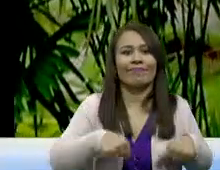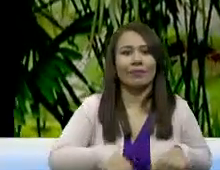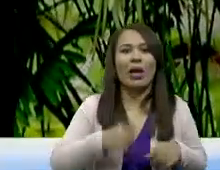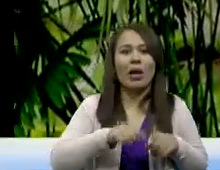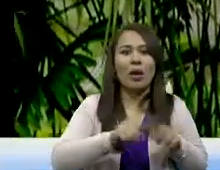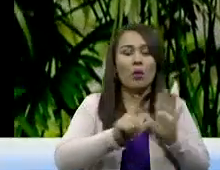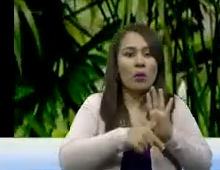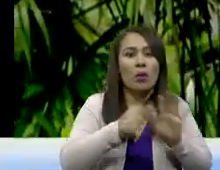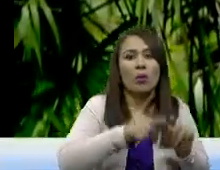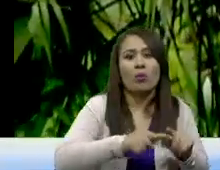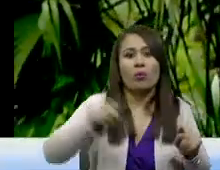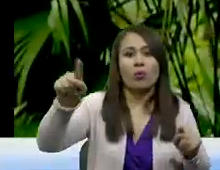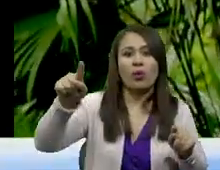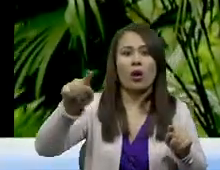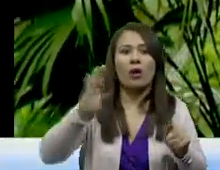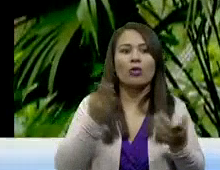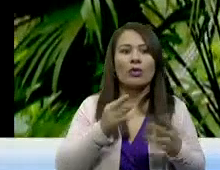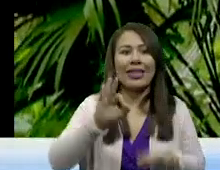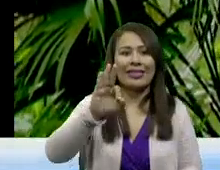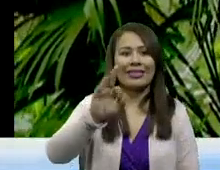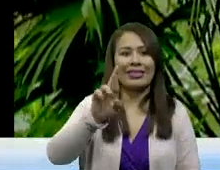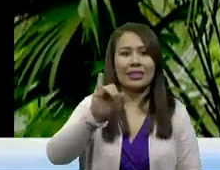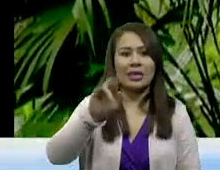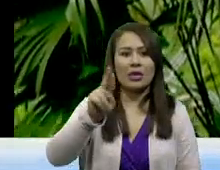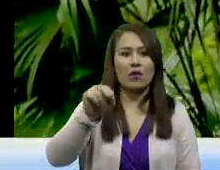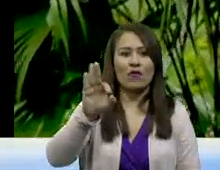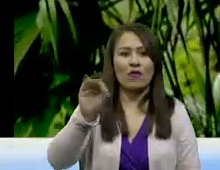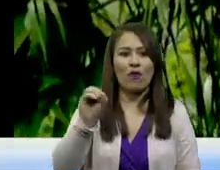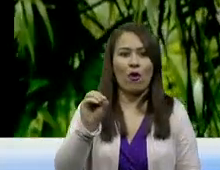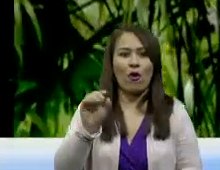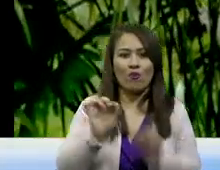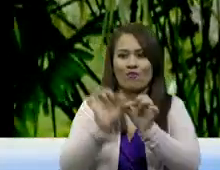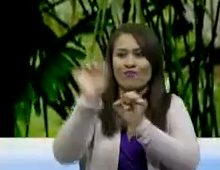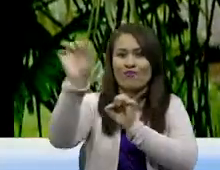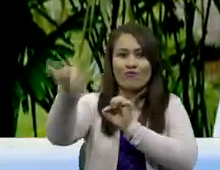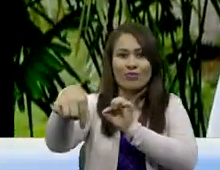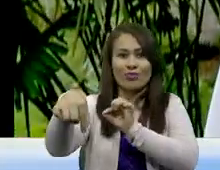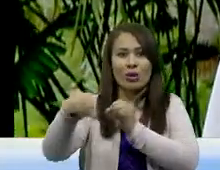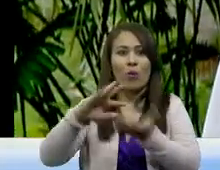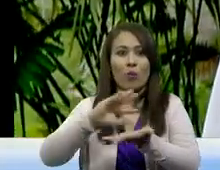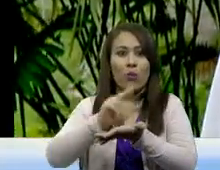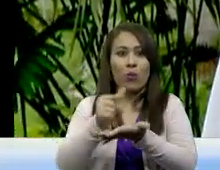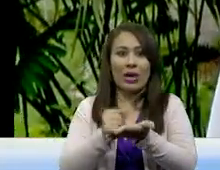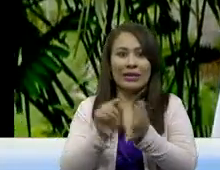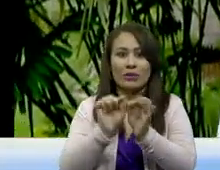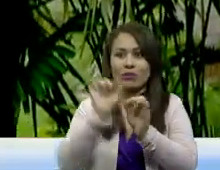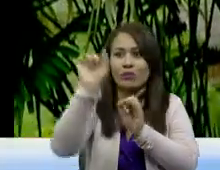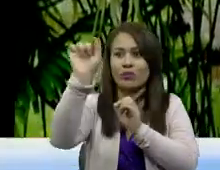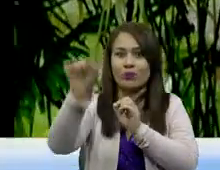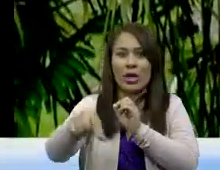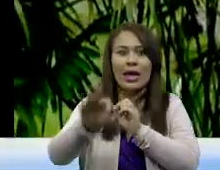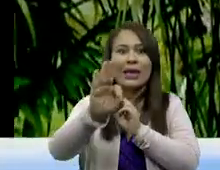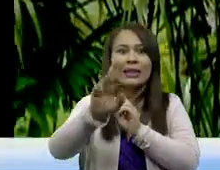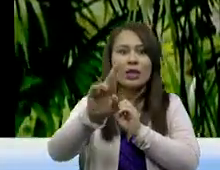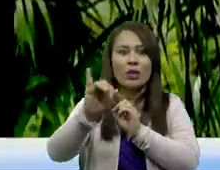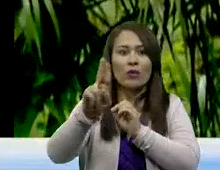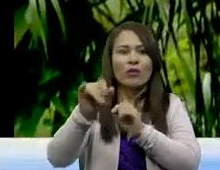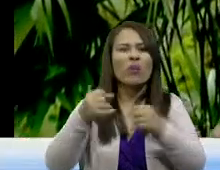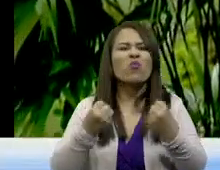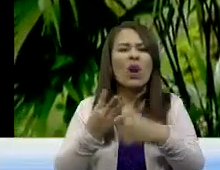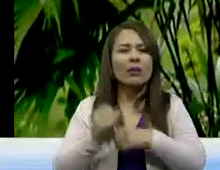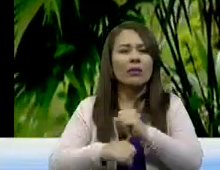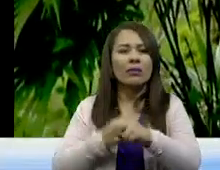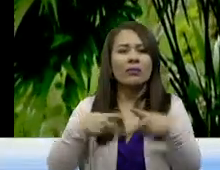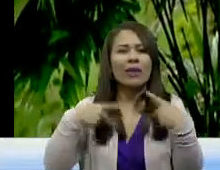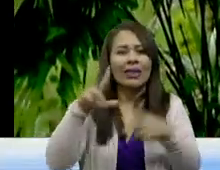Cantón General, este Cantón del Triunfo, provincia del Guayas. Ahí vivieron 40 años en ese lugar del Triunfo, asimismo problemas